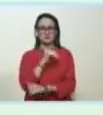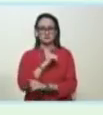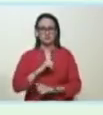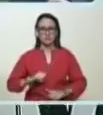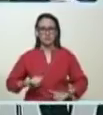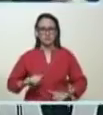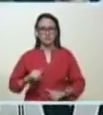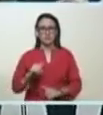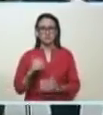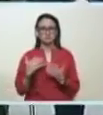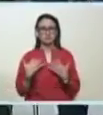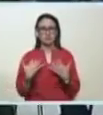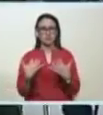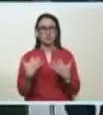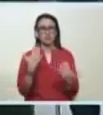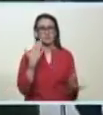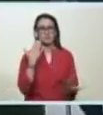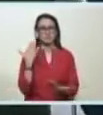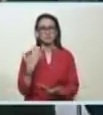Bolivariana, en pleno